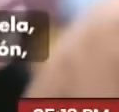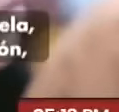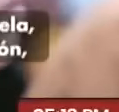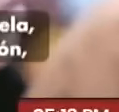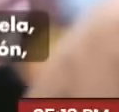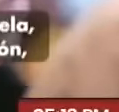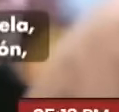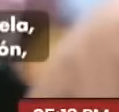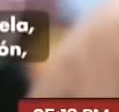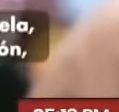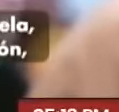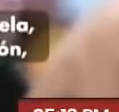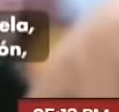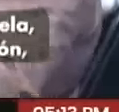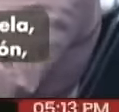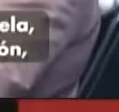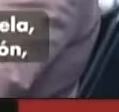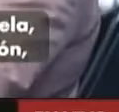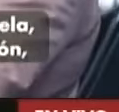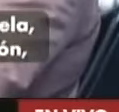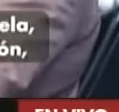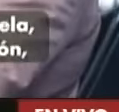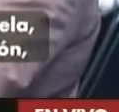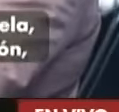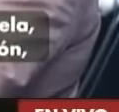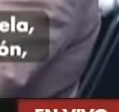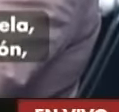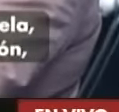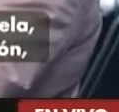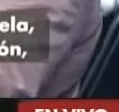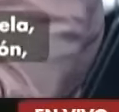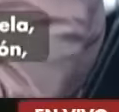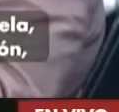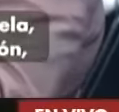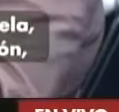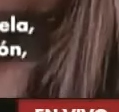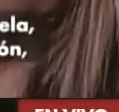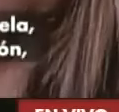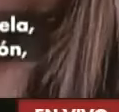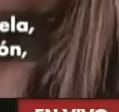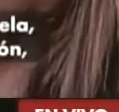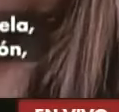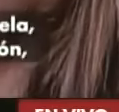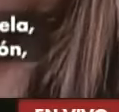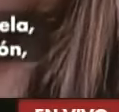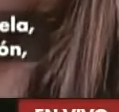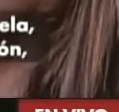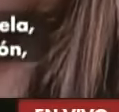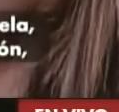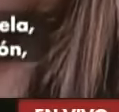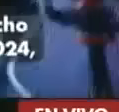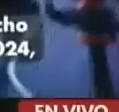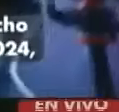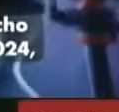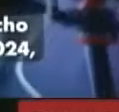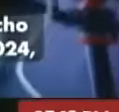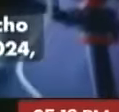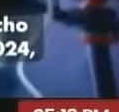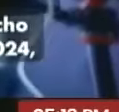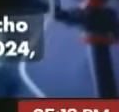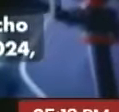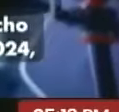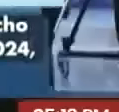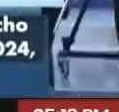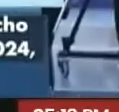Yo les puedo asegurar al pueblo de Venezuela, nadie, ningún apellido, ninguna conspiración, ningún